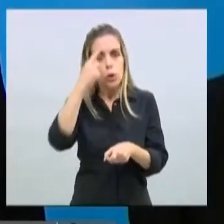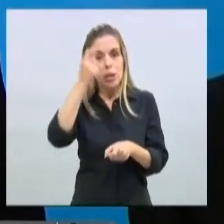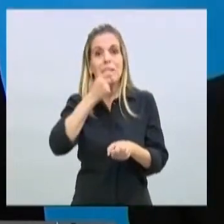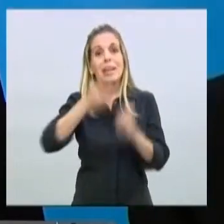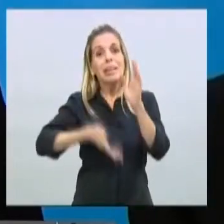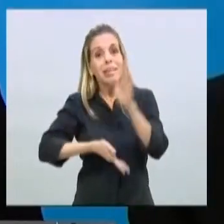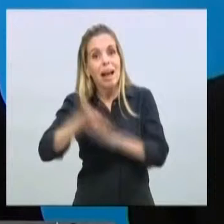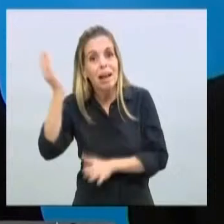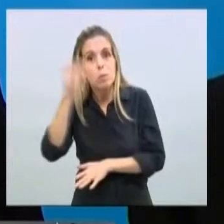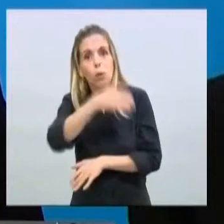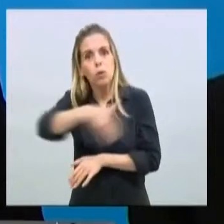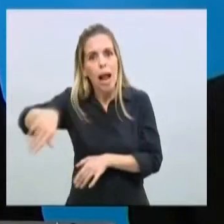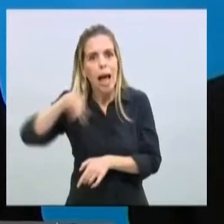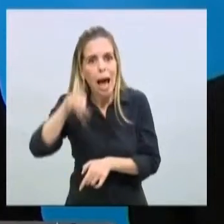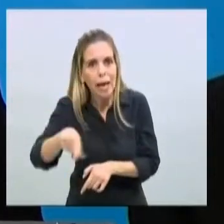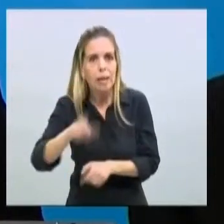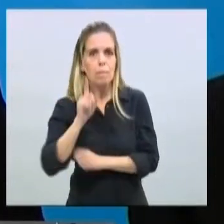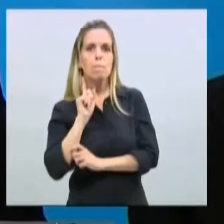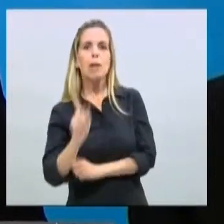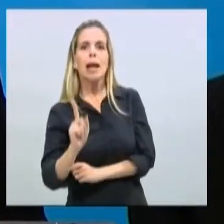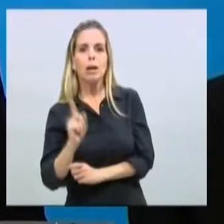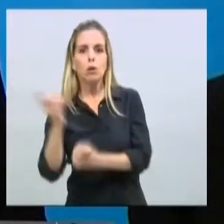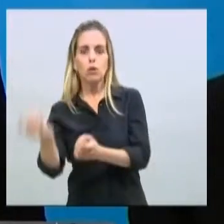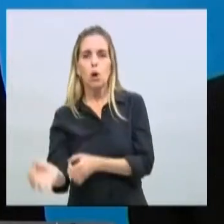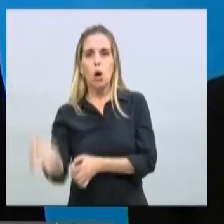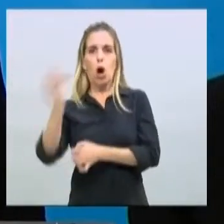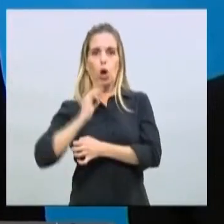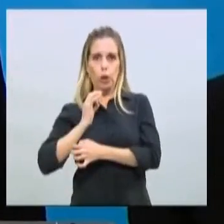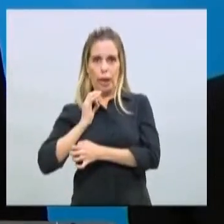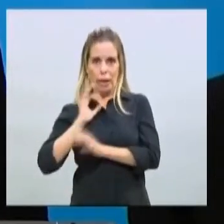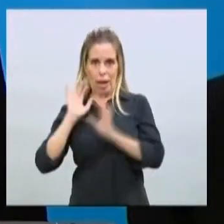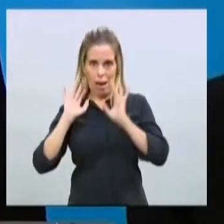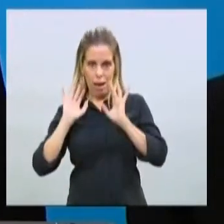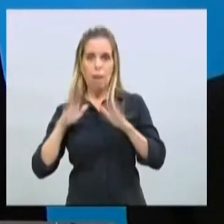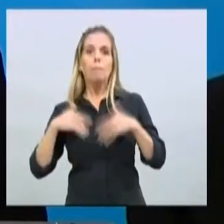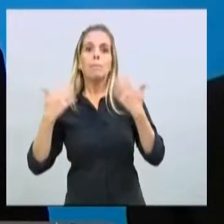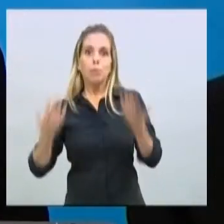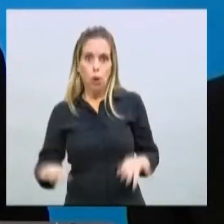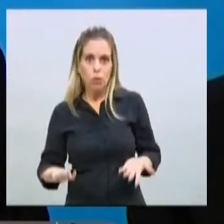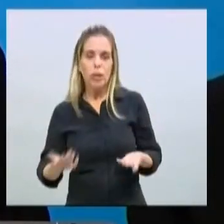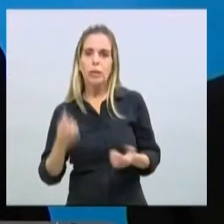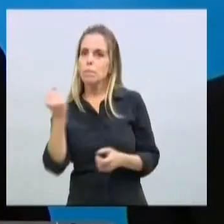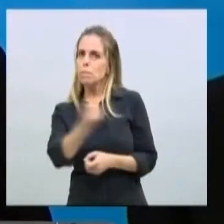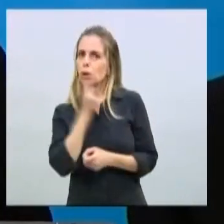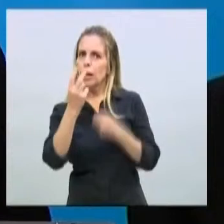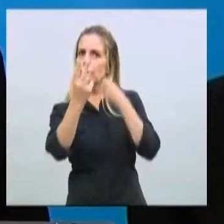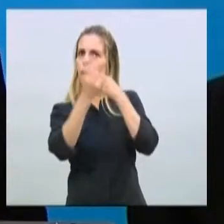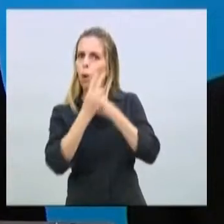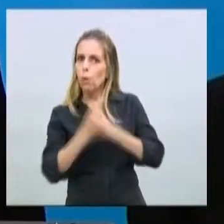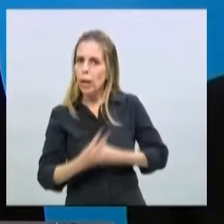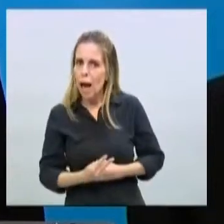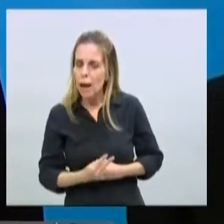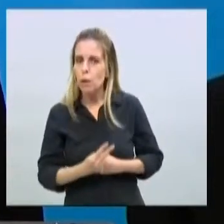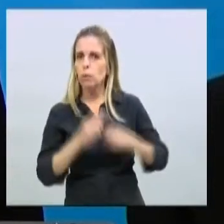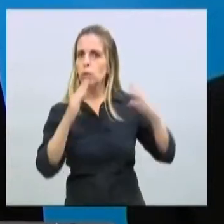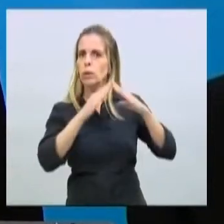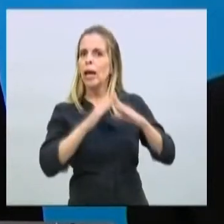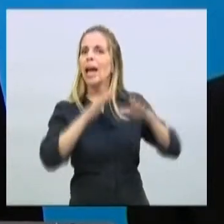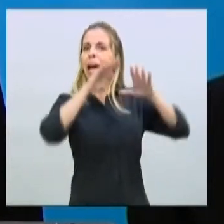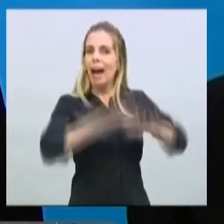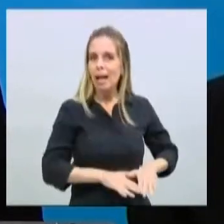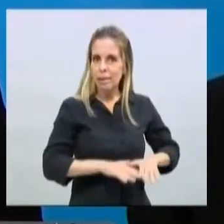busca, nosotros vamos a buscarlo. Por lo tanto, cuanto más nos protejamos, mejor